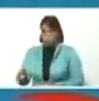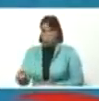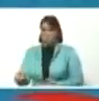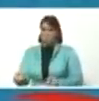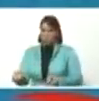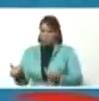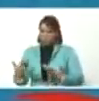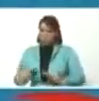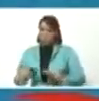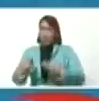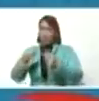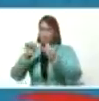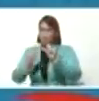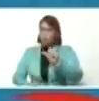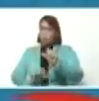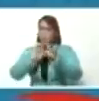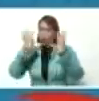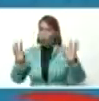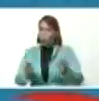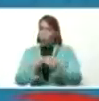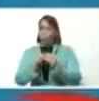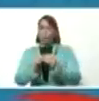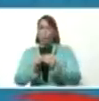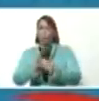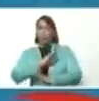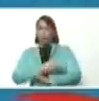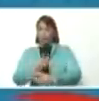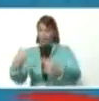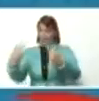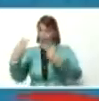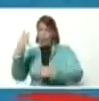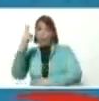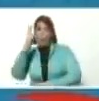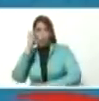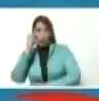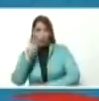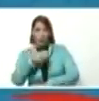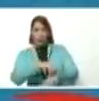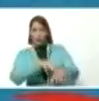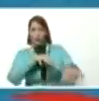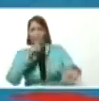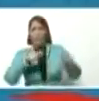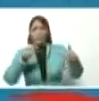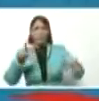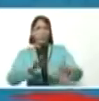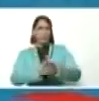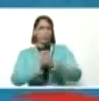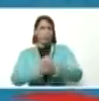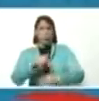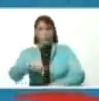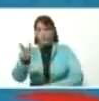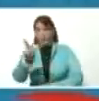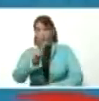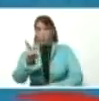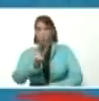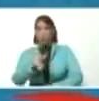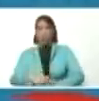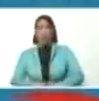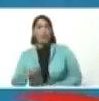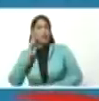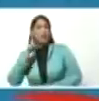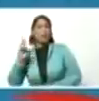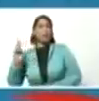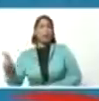un resumen bien contundente. Nos están viendo y escuchando miles de compatriotas en Venezuela a través de la radio,